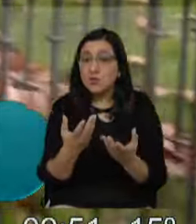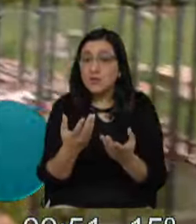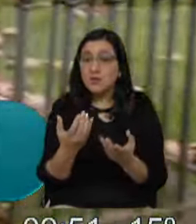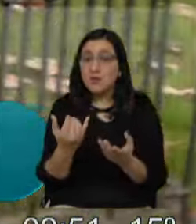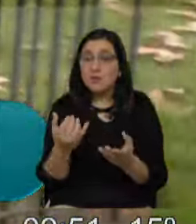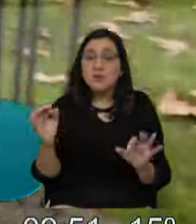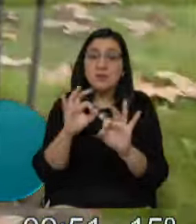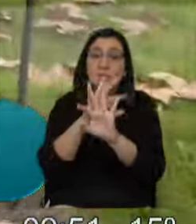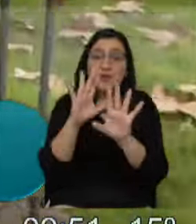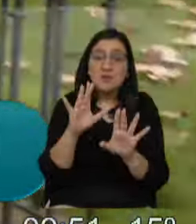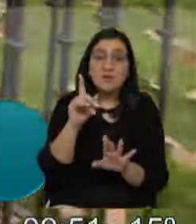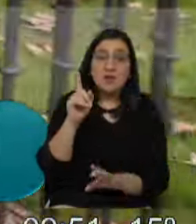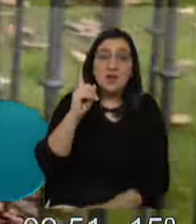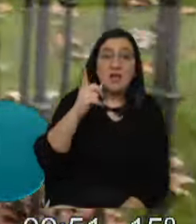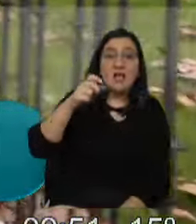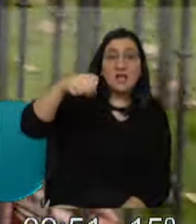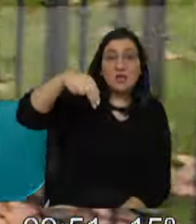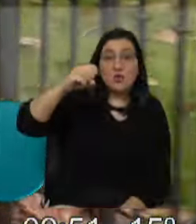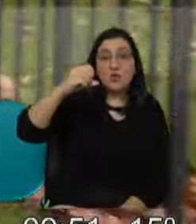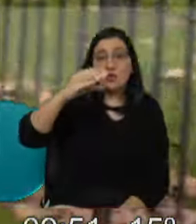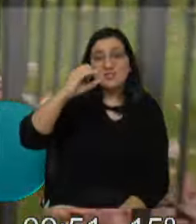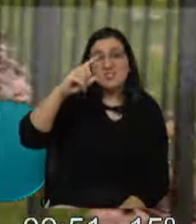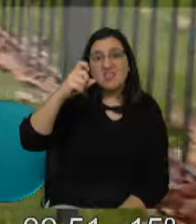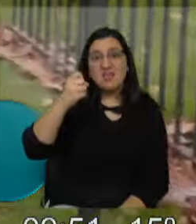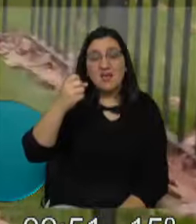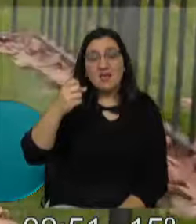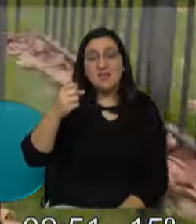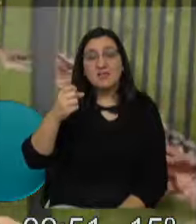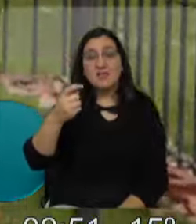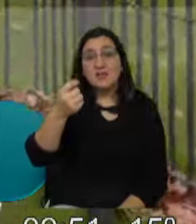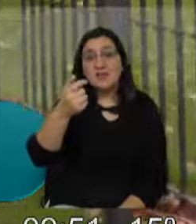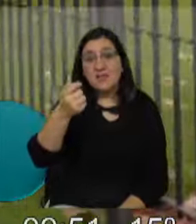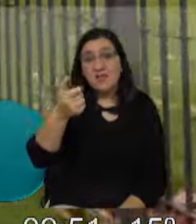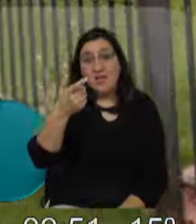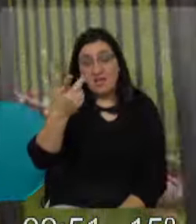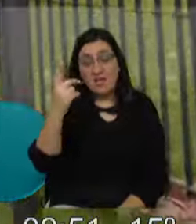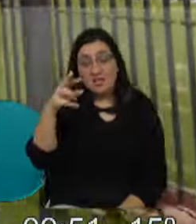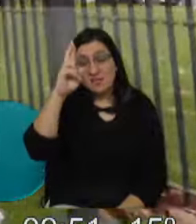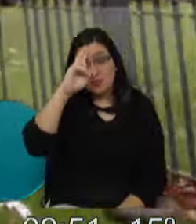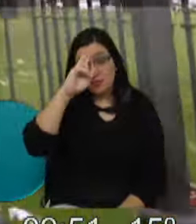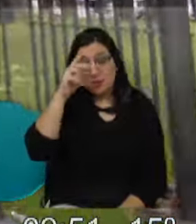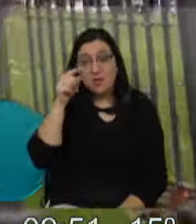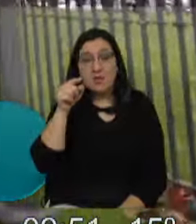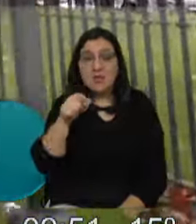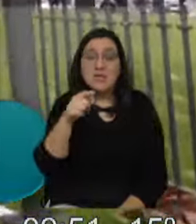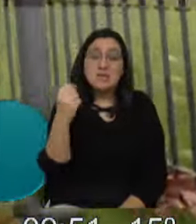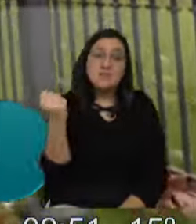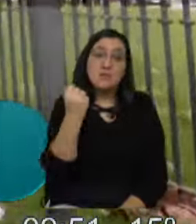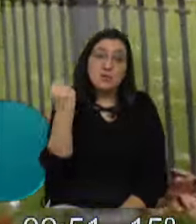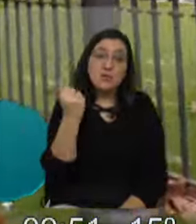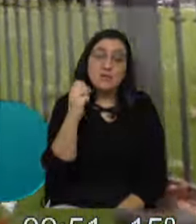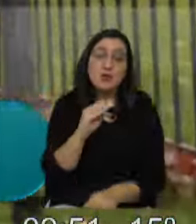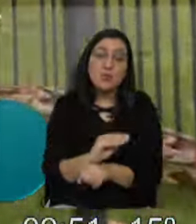tenemos libre al genocida de Rivera allí en Tres Cruces y tenemos a alguien tan importante para la cultura uruguaya, lo tenemos enrejado